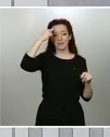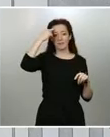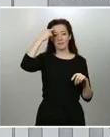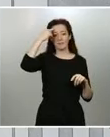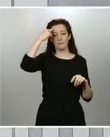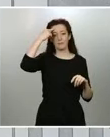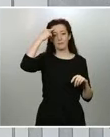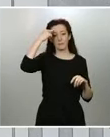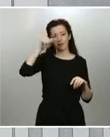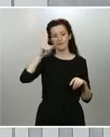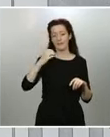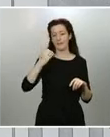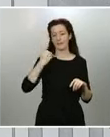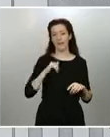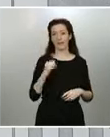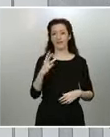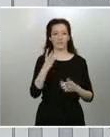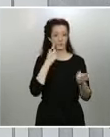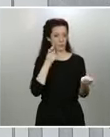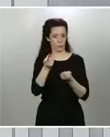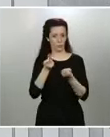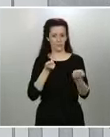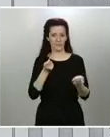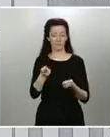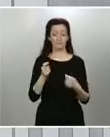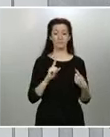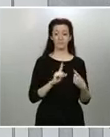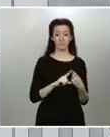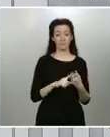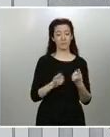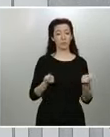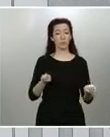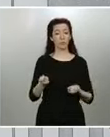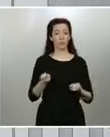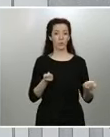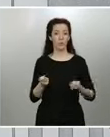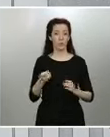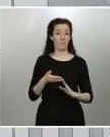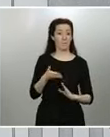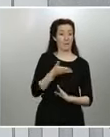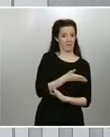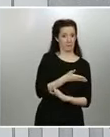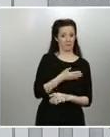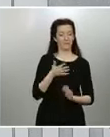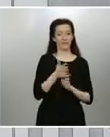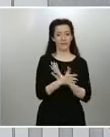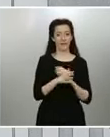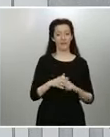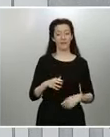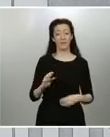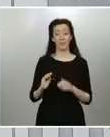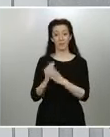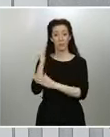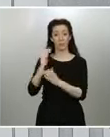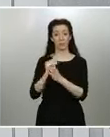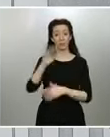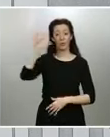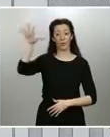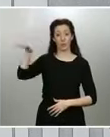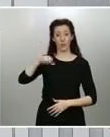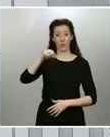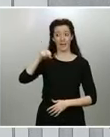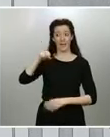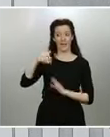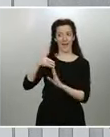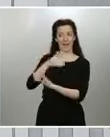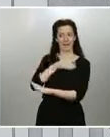control previo de que el producto que adquirimos cumpla con todos los requisitos necesarios un control en origen antes de ser